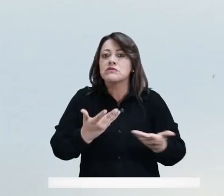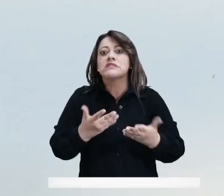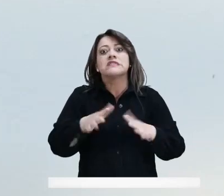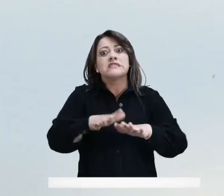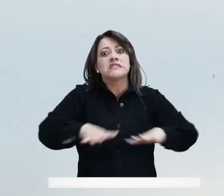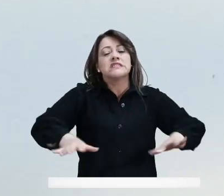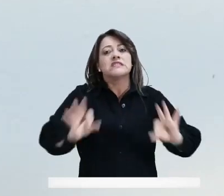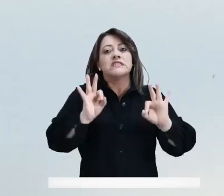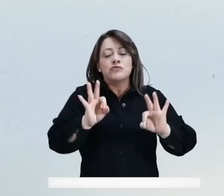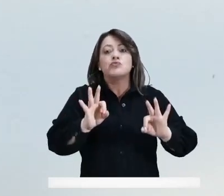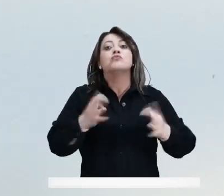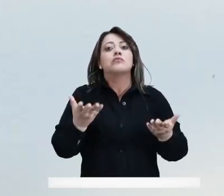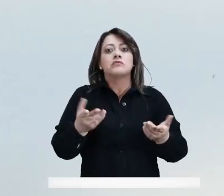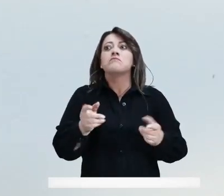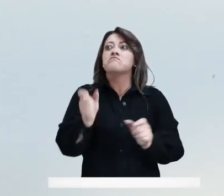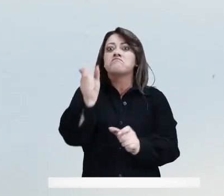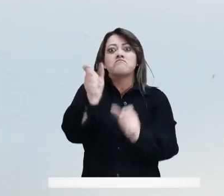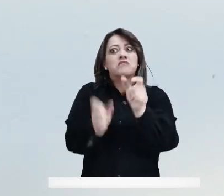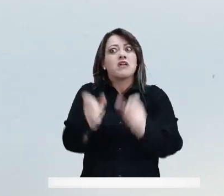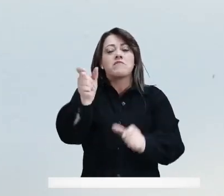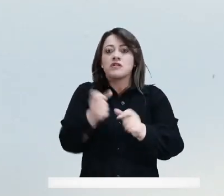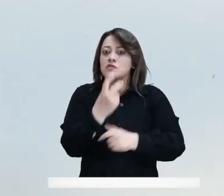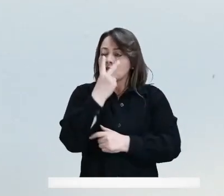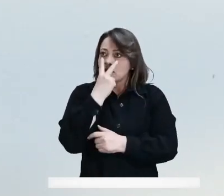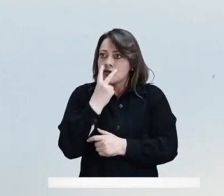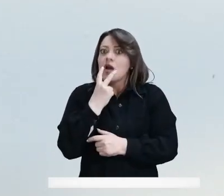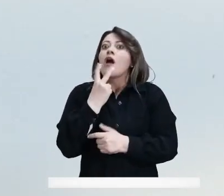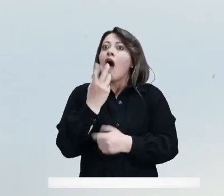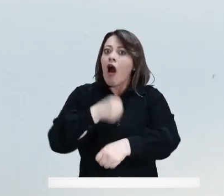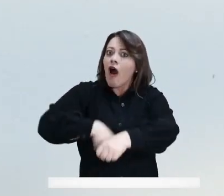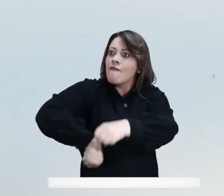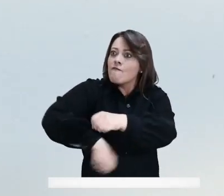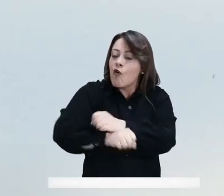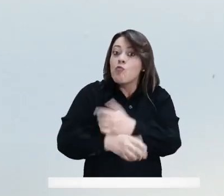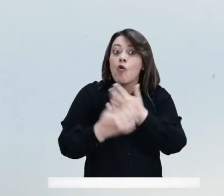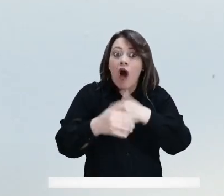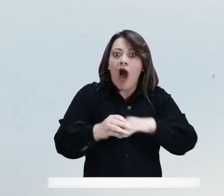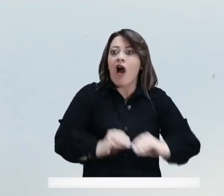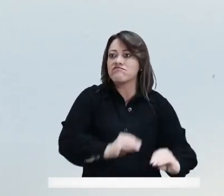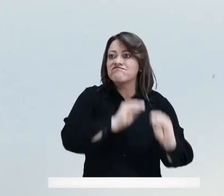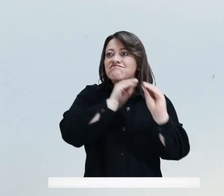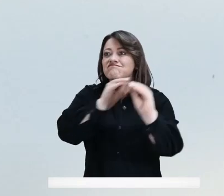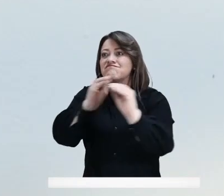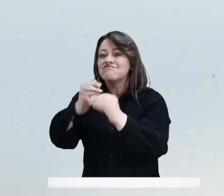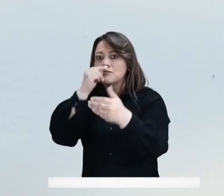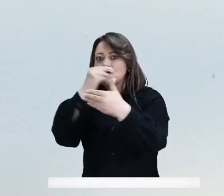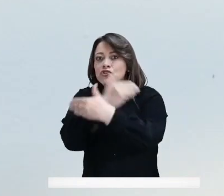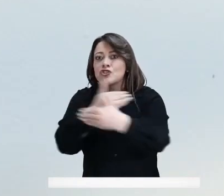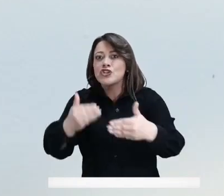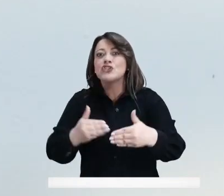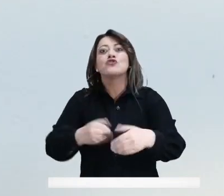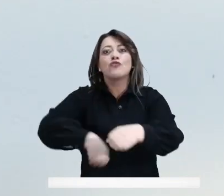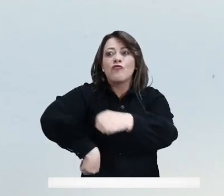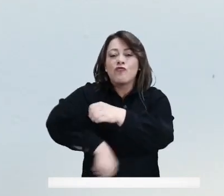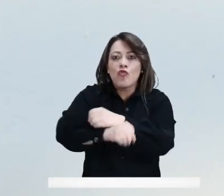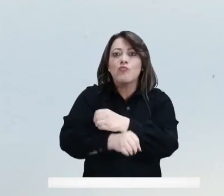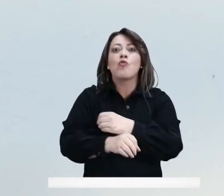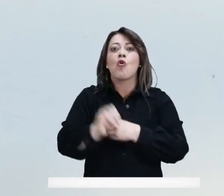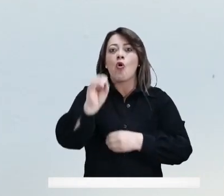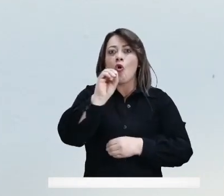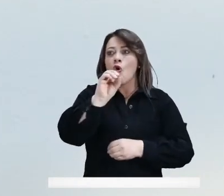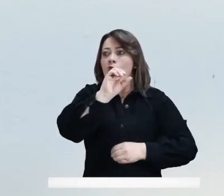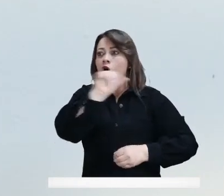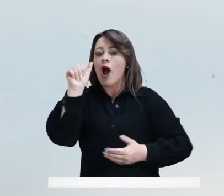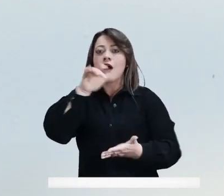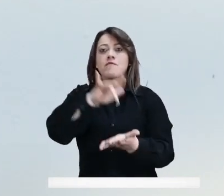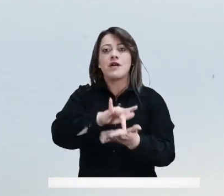Jazmín como debe ser, con los implementos que deben ser. Ahora forman niños ciegos. En el fútbol tienen equipo